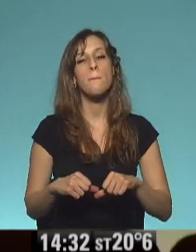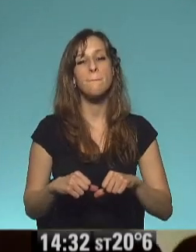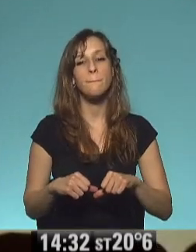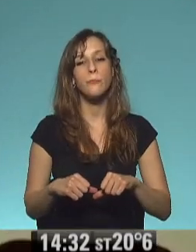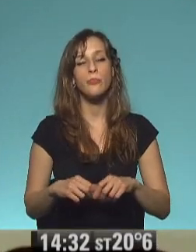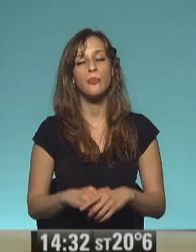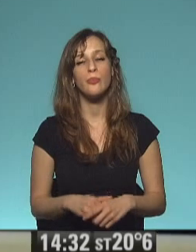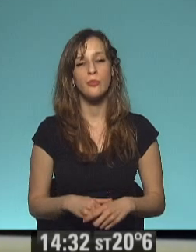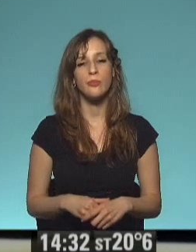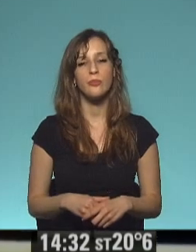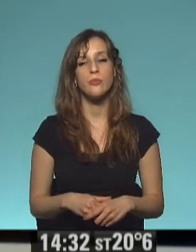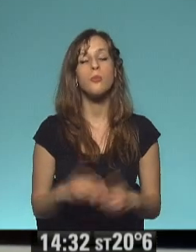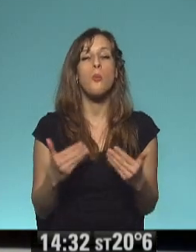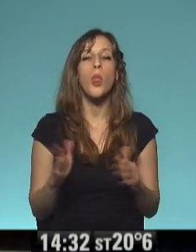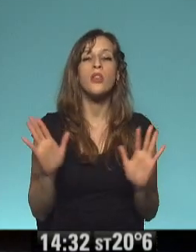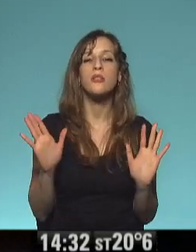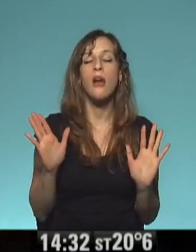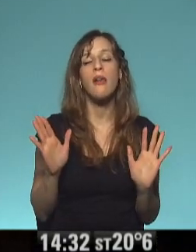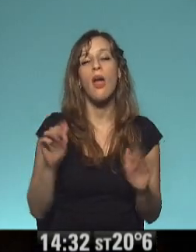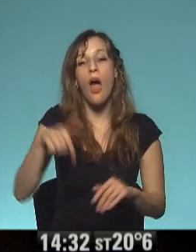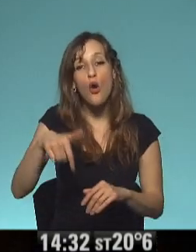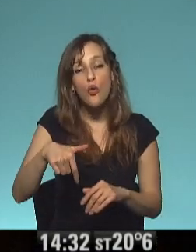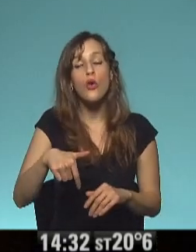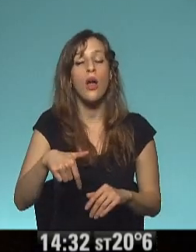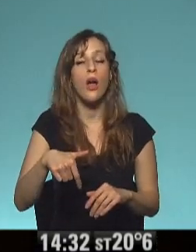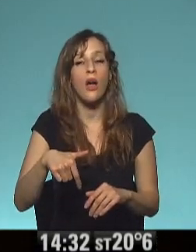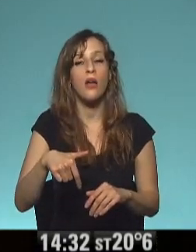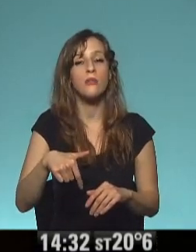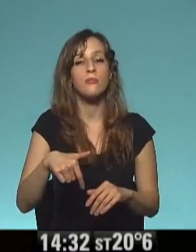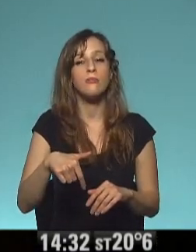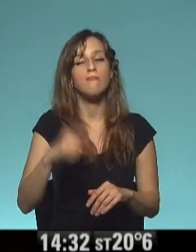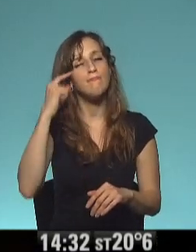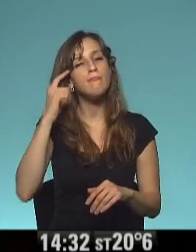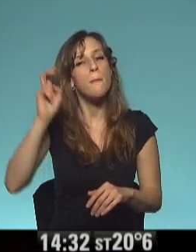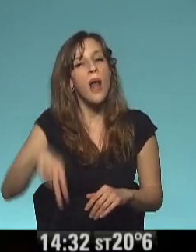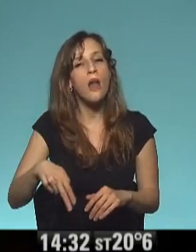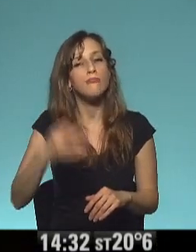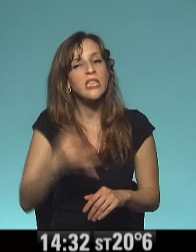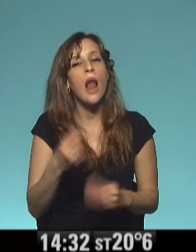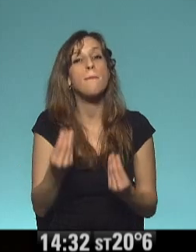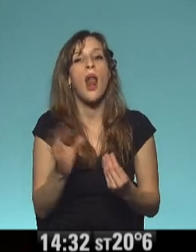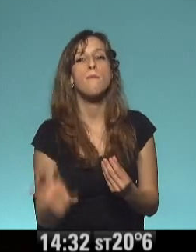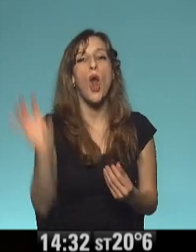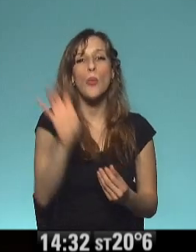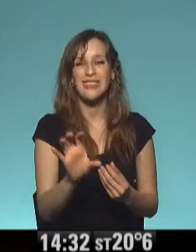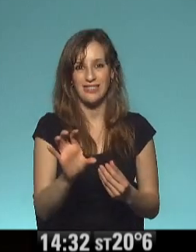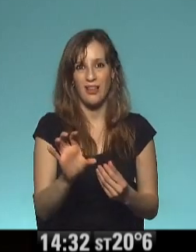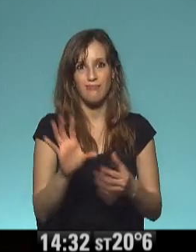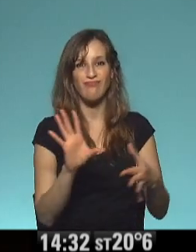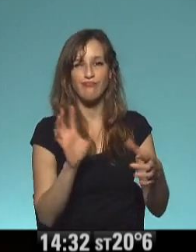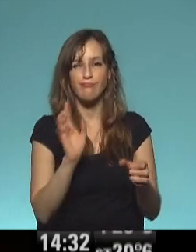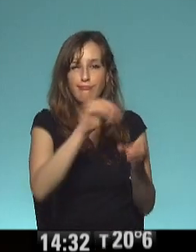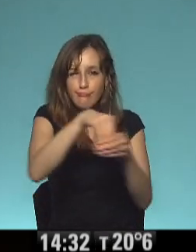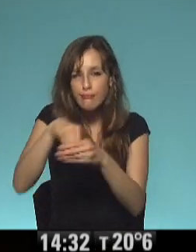se garantice el piso de coparticipación, especialmente para aquellas provincias, reitero, por la caída de la